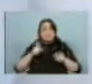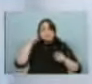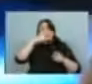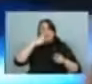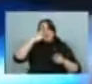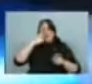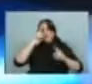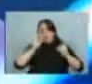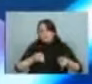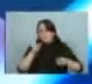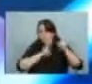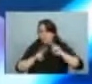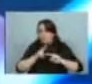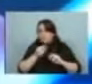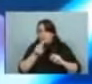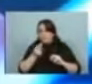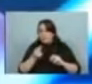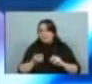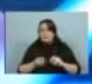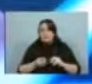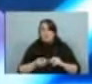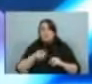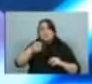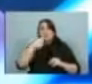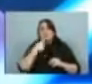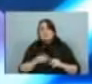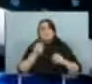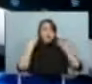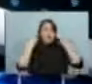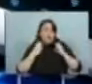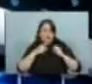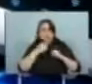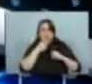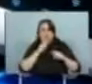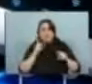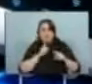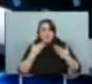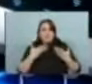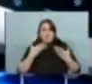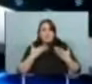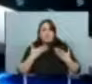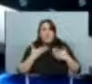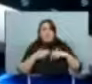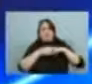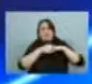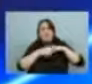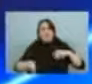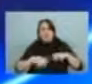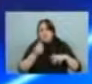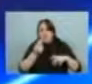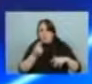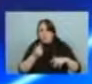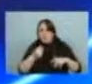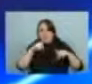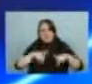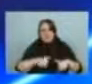mismo. Ahora, cuando los juicios de divorcio son por plata, no te molesta. Ahora, cuando buscan un novio con plata, sí te molesta. Tiene que ver una cosa con claro, la otra. Primero comienza el